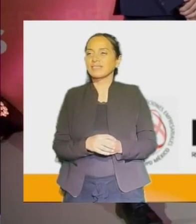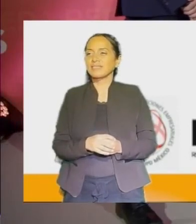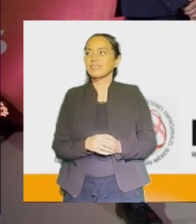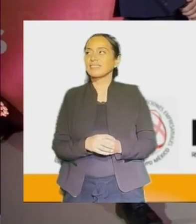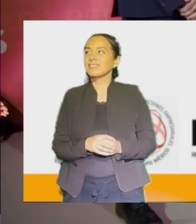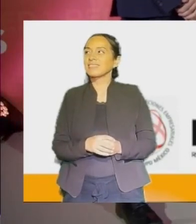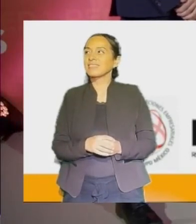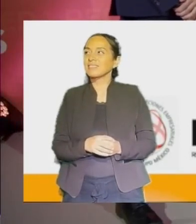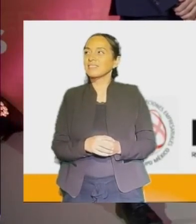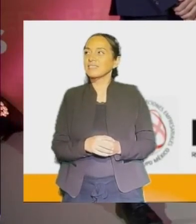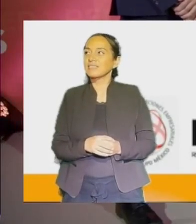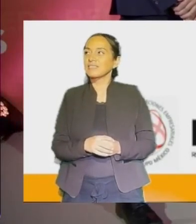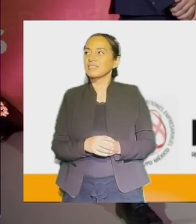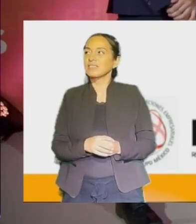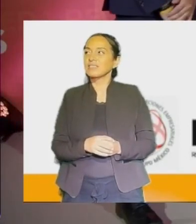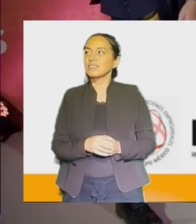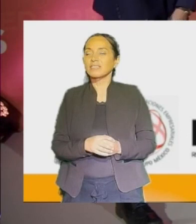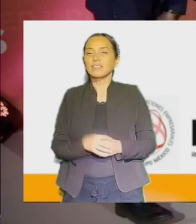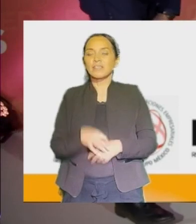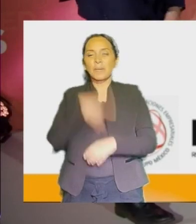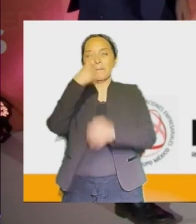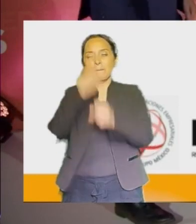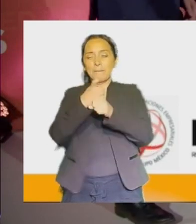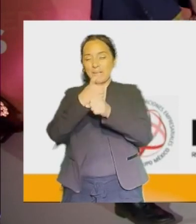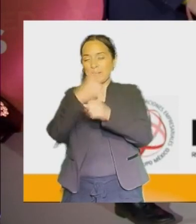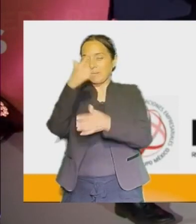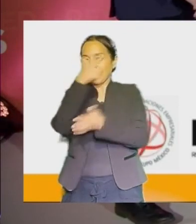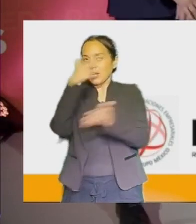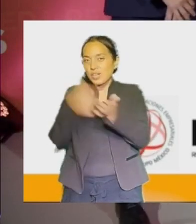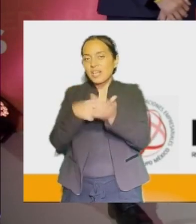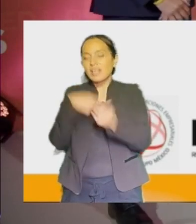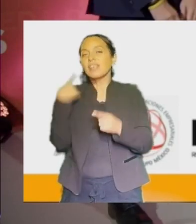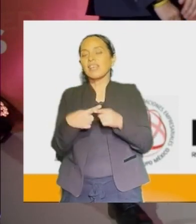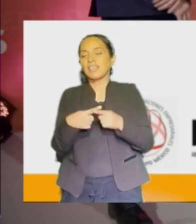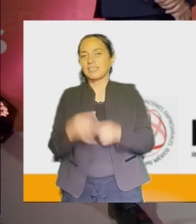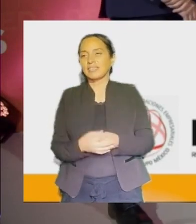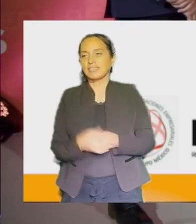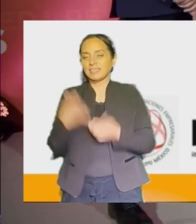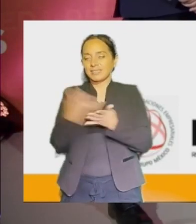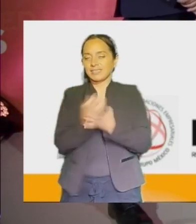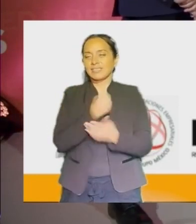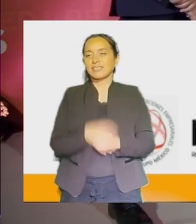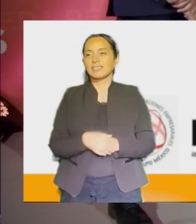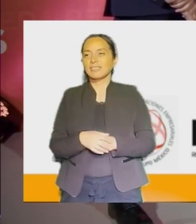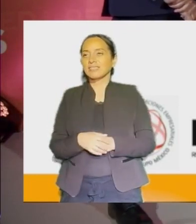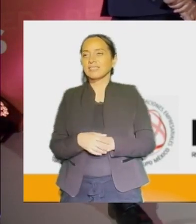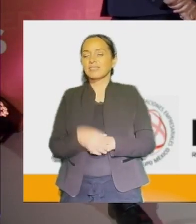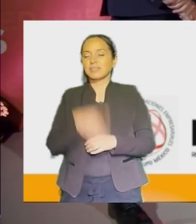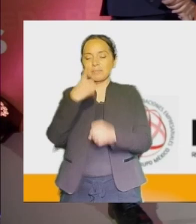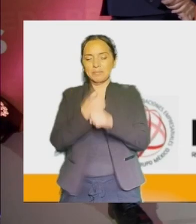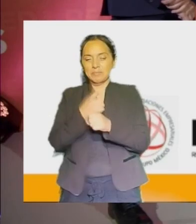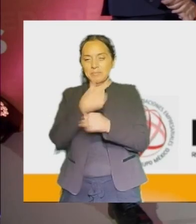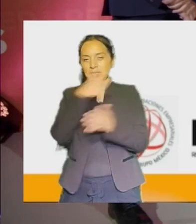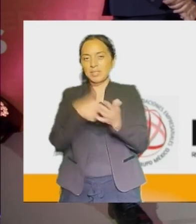y así ya saben por descarte. Sí. Bueno, primer lugar. Bueno, el primer lugar es para... Adelante, adelante. Okay. El primer lugar es